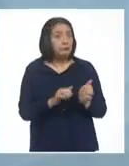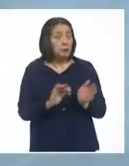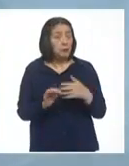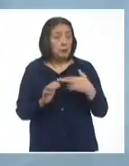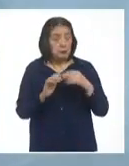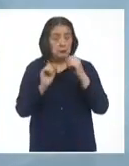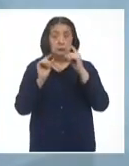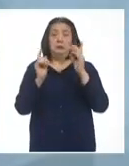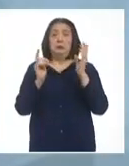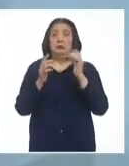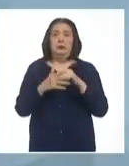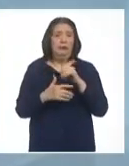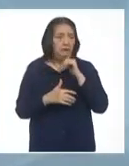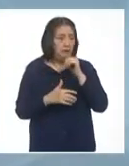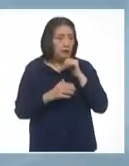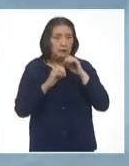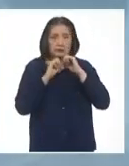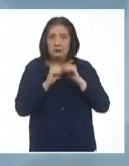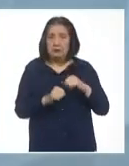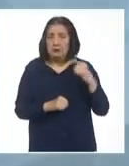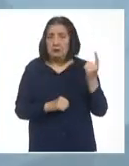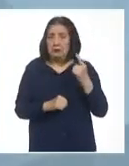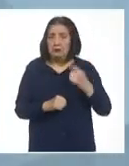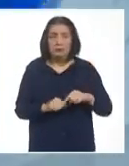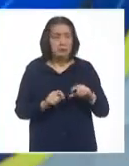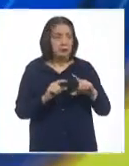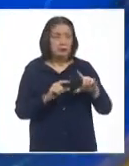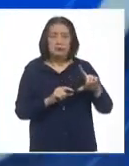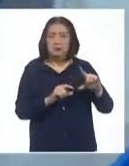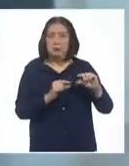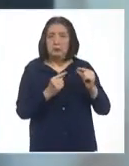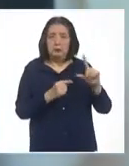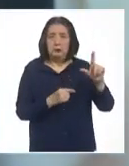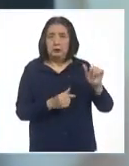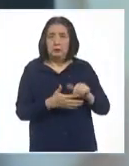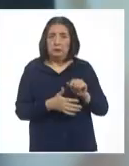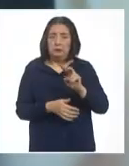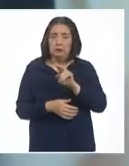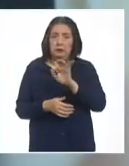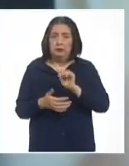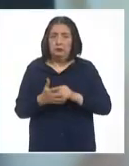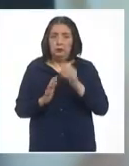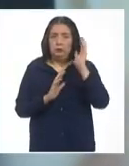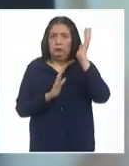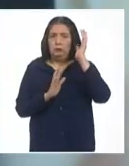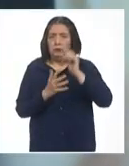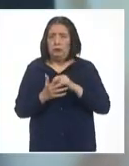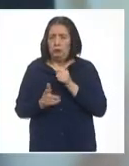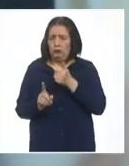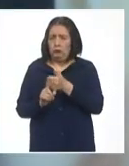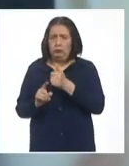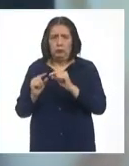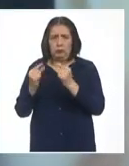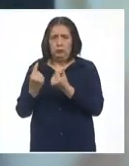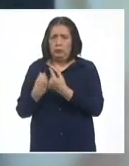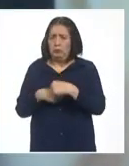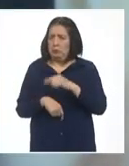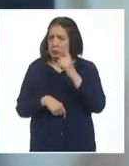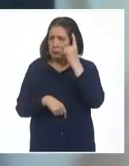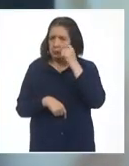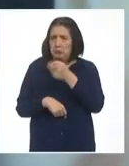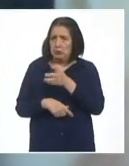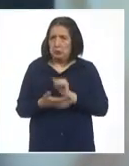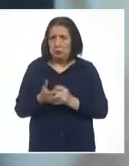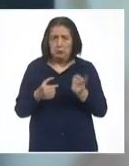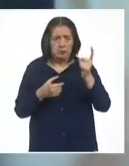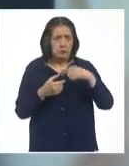gran sorpresa ha causado la ausencia del secretario general de Perú Libre, Vladimir Cerrón, en un foro organizado por su propio partido. La participación